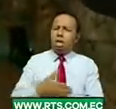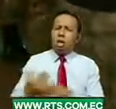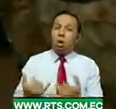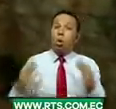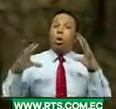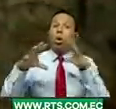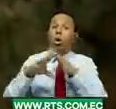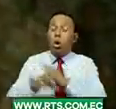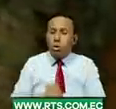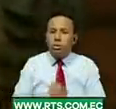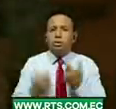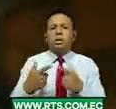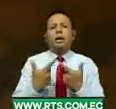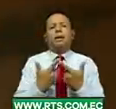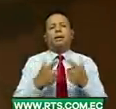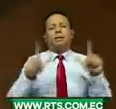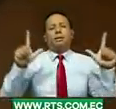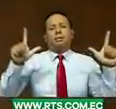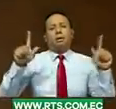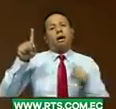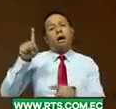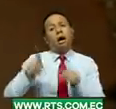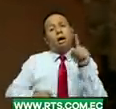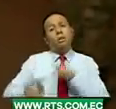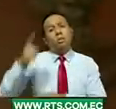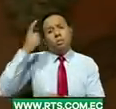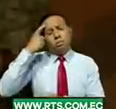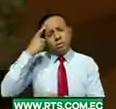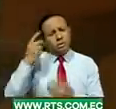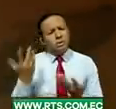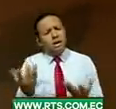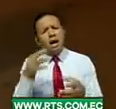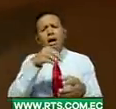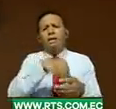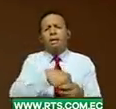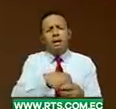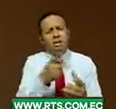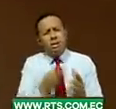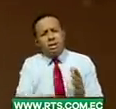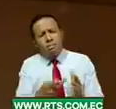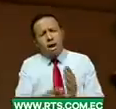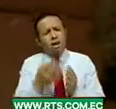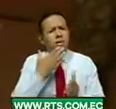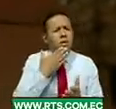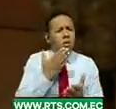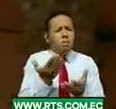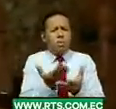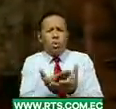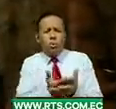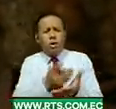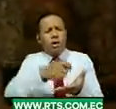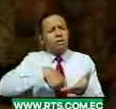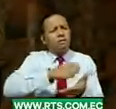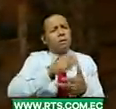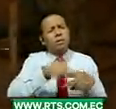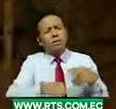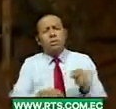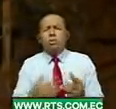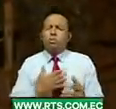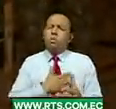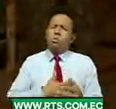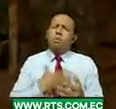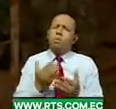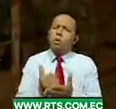que se agilice el trámite en el interior. No saben qué está pasando, si se firman o no los documentos, pero piden celeridad